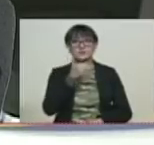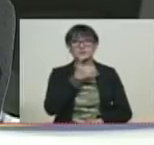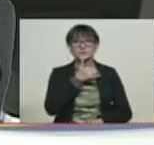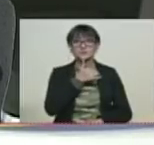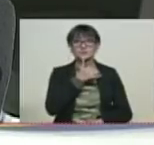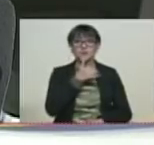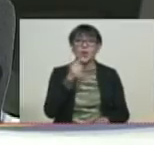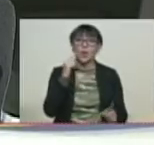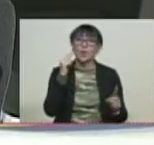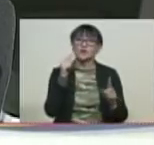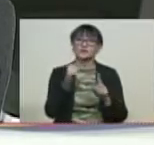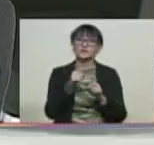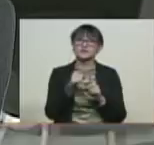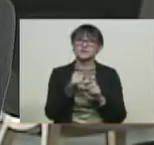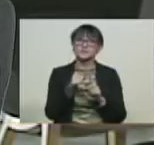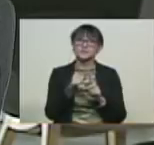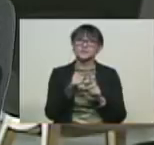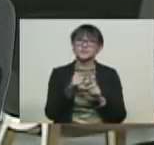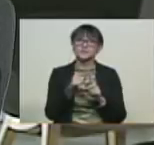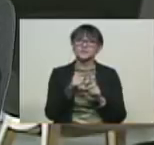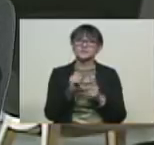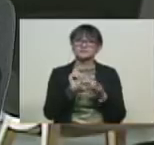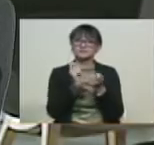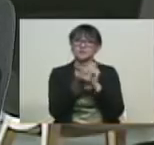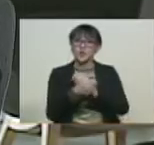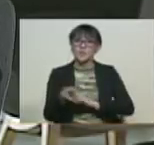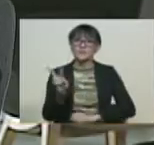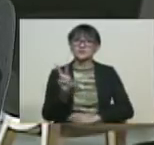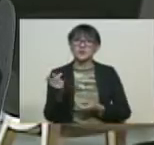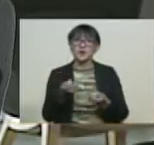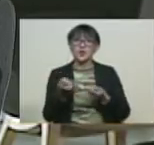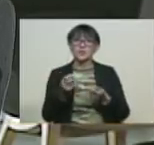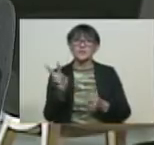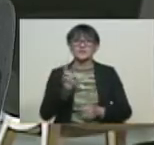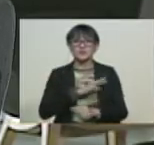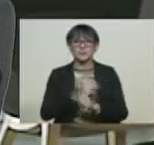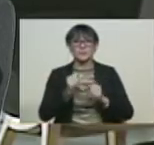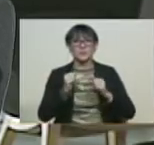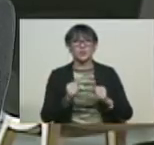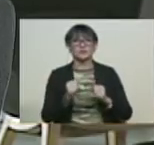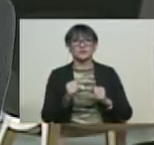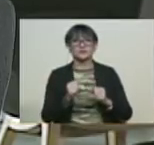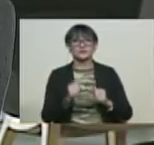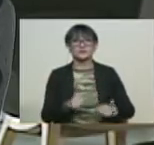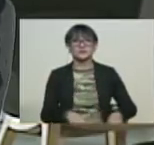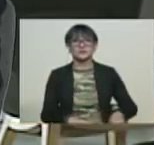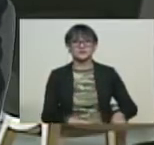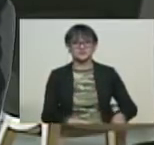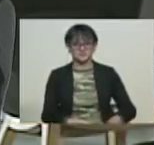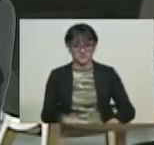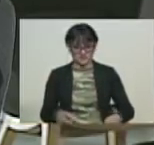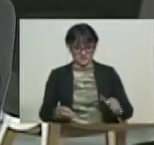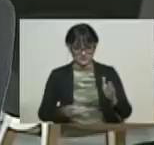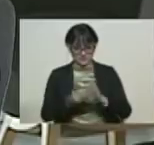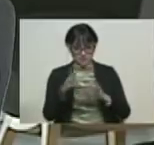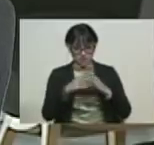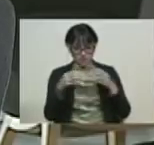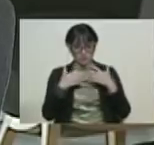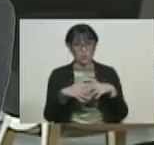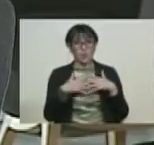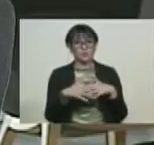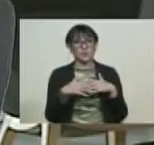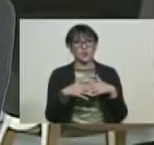un objetivo. Hacer de Venezuela en lo económico una Venezuela potencia. Desarrollar todos los